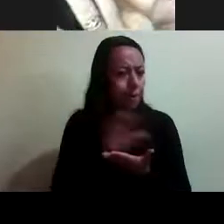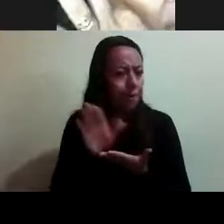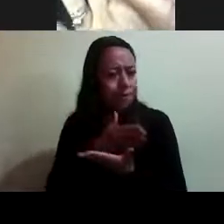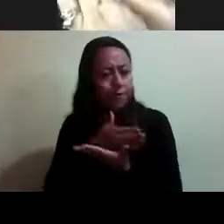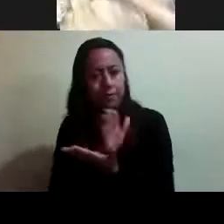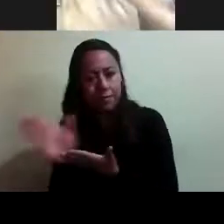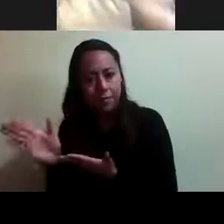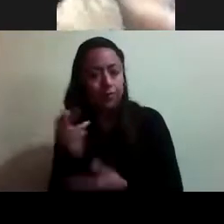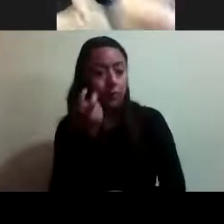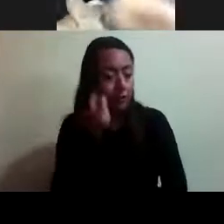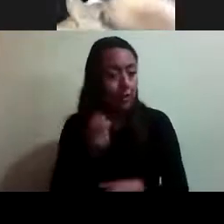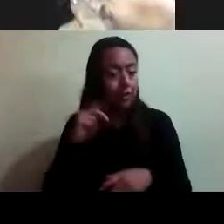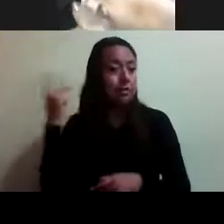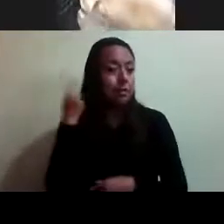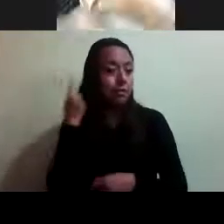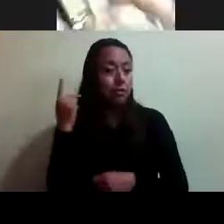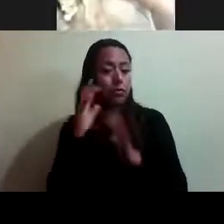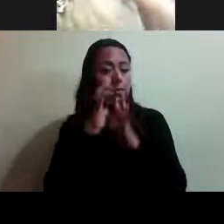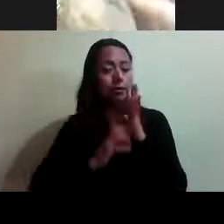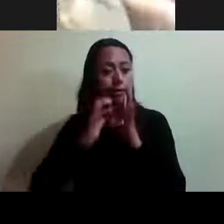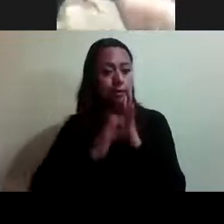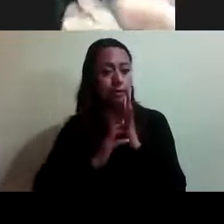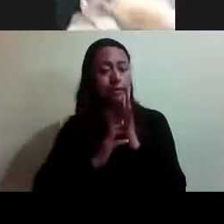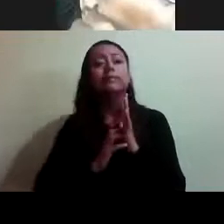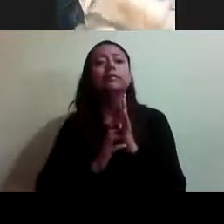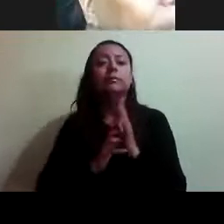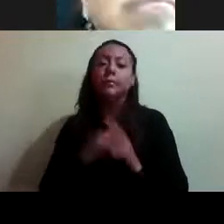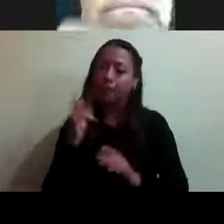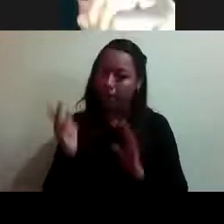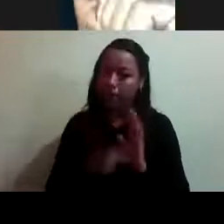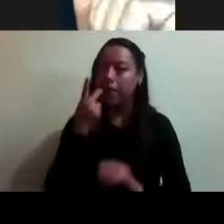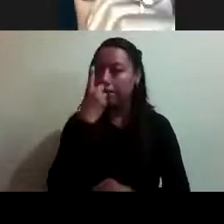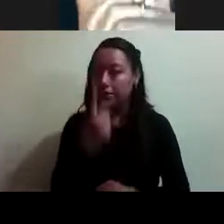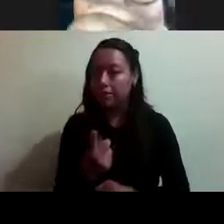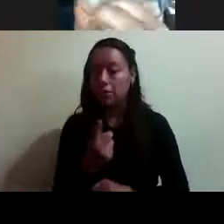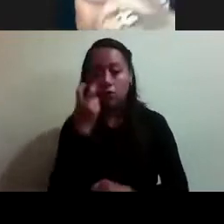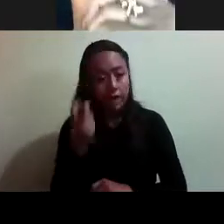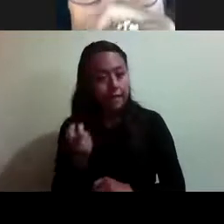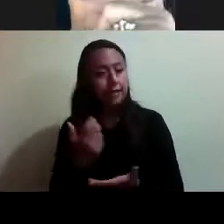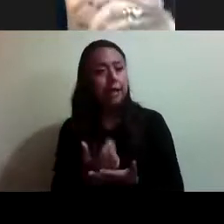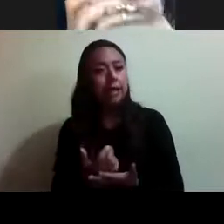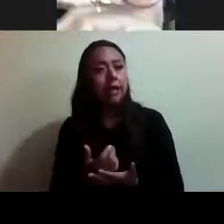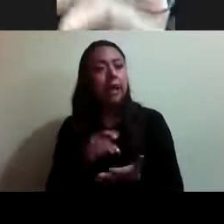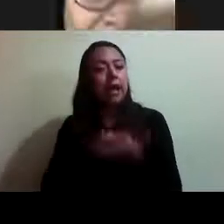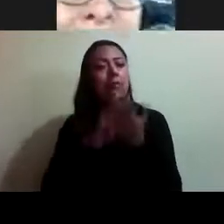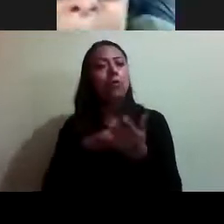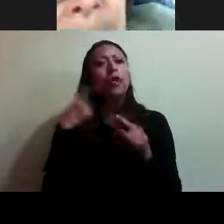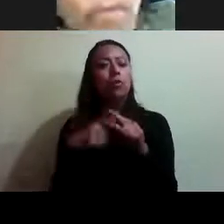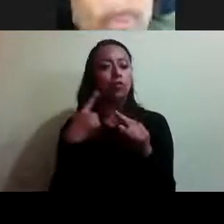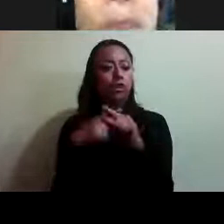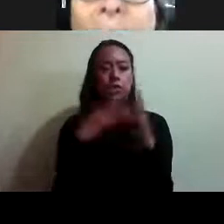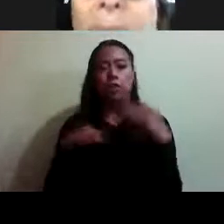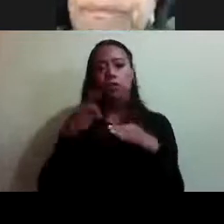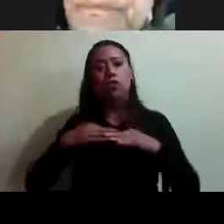derivado de esa política de austeridad que, reitero, además fue acompañada por todas las fuerzas políticas.